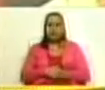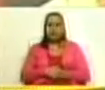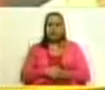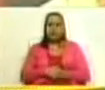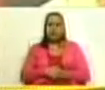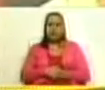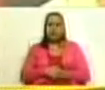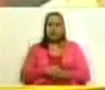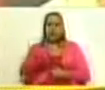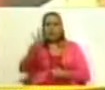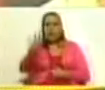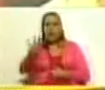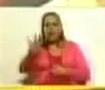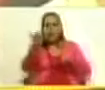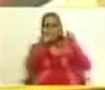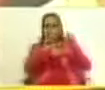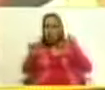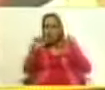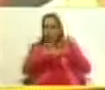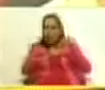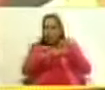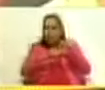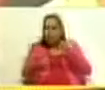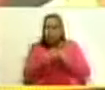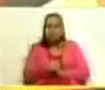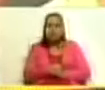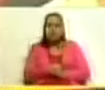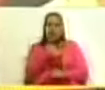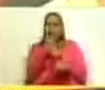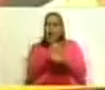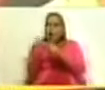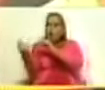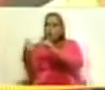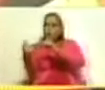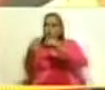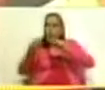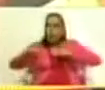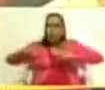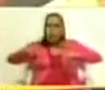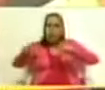Tenemos 4 semanas. De debate creciente,